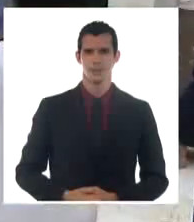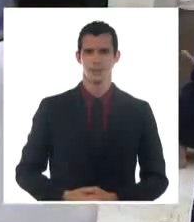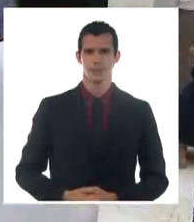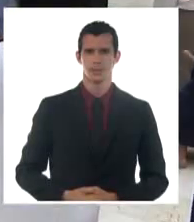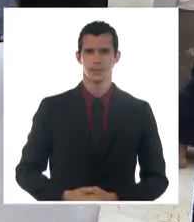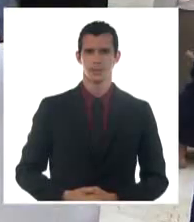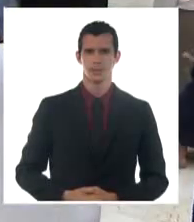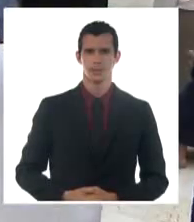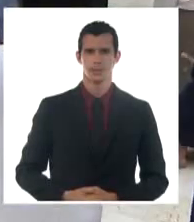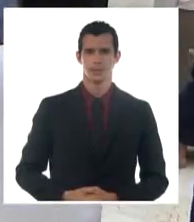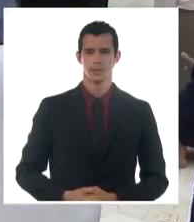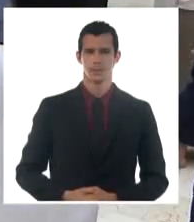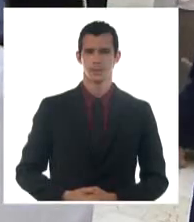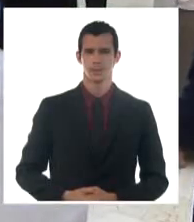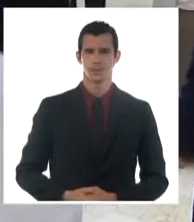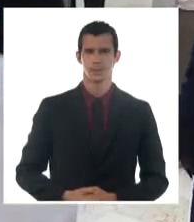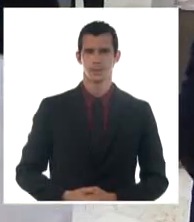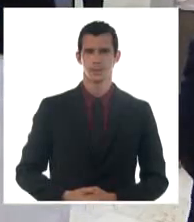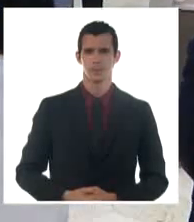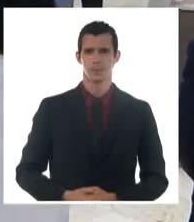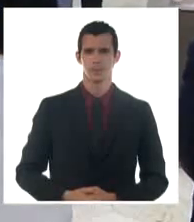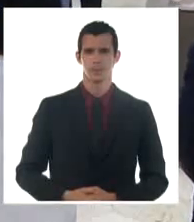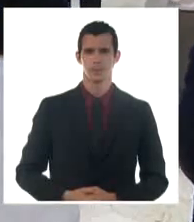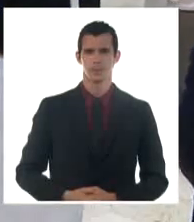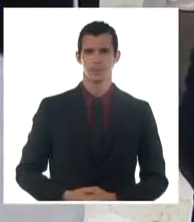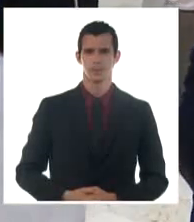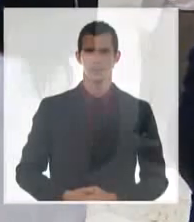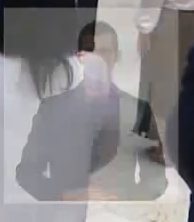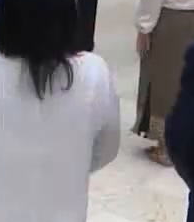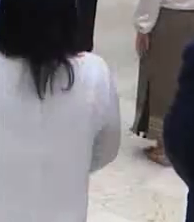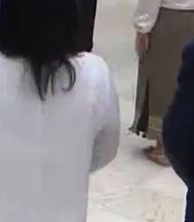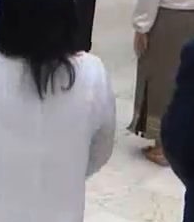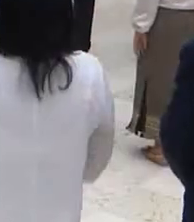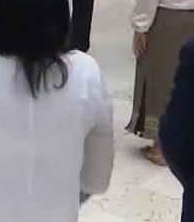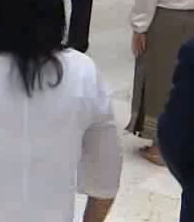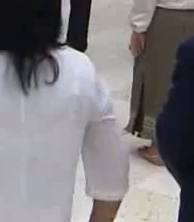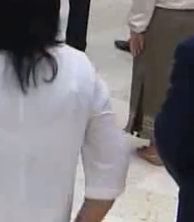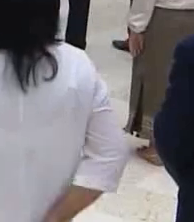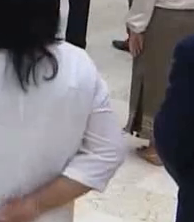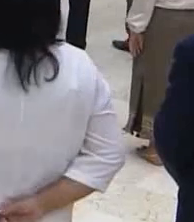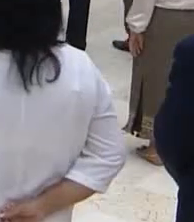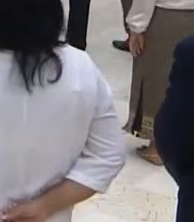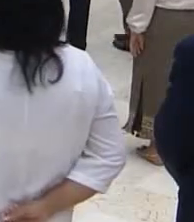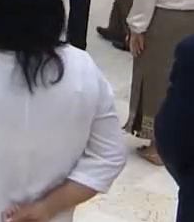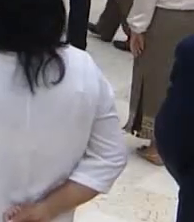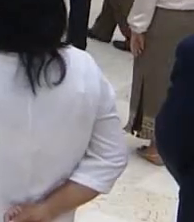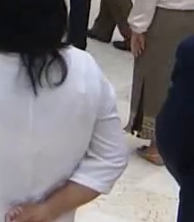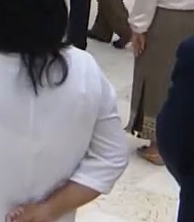Thank you.